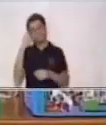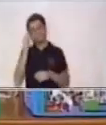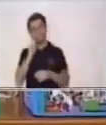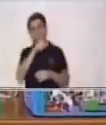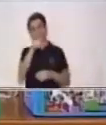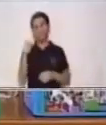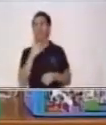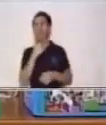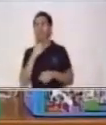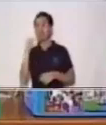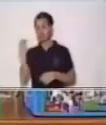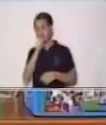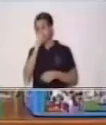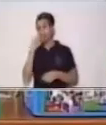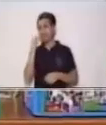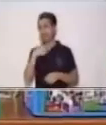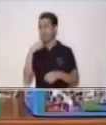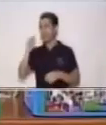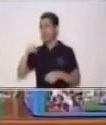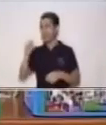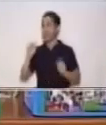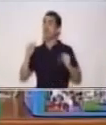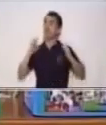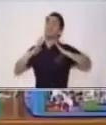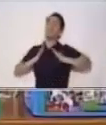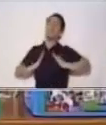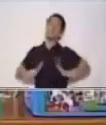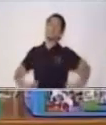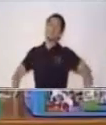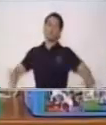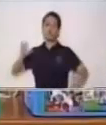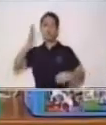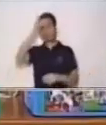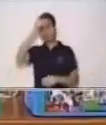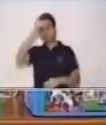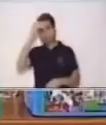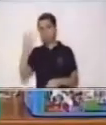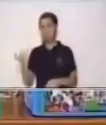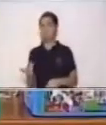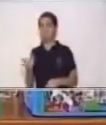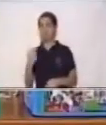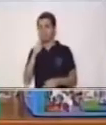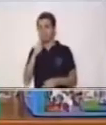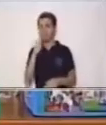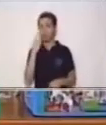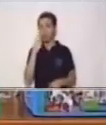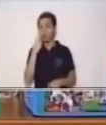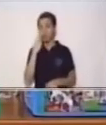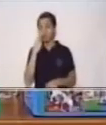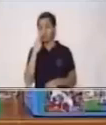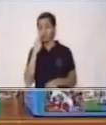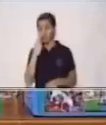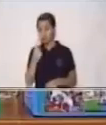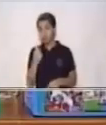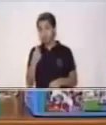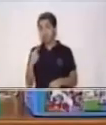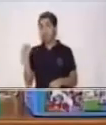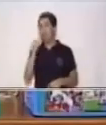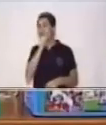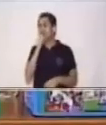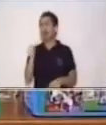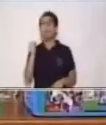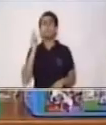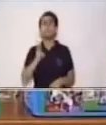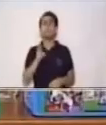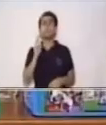hermosa canción con la cual vamos a relajarnos y vamos a aprender. Como pudiste escuchar, nuestra canción menciona